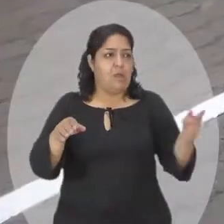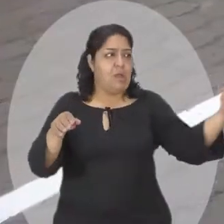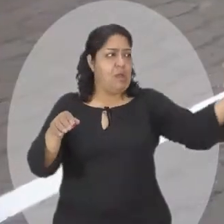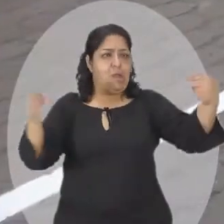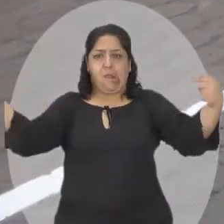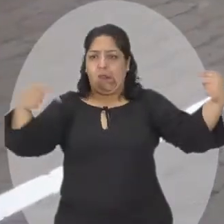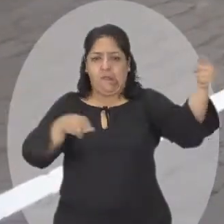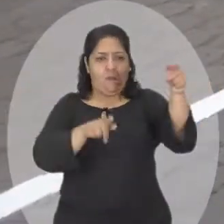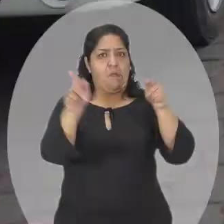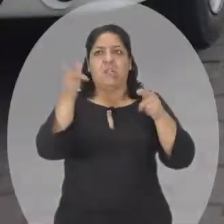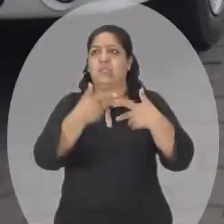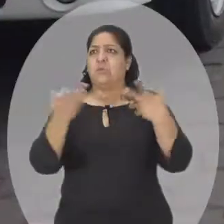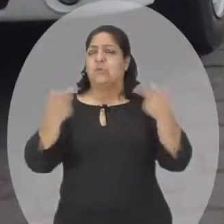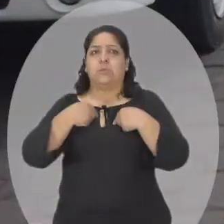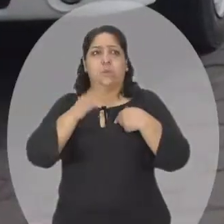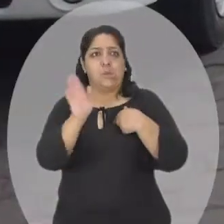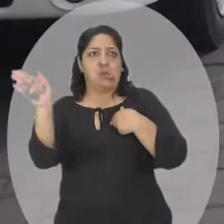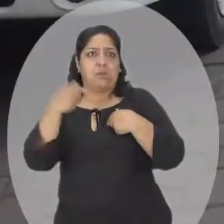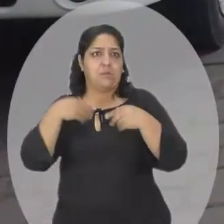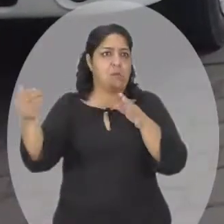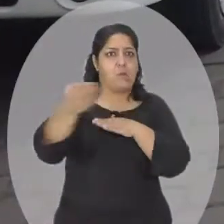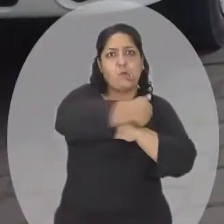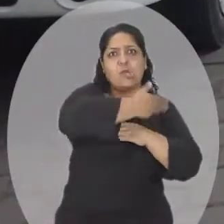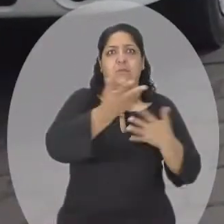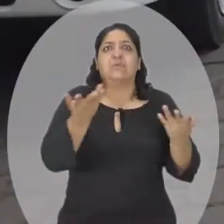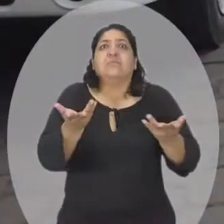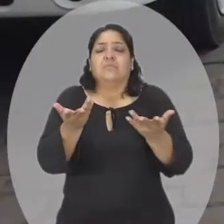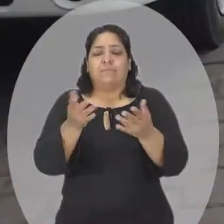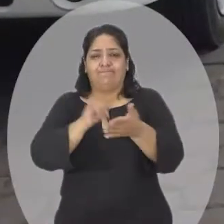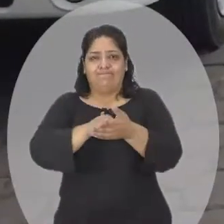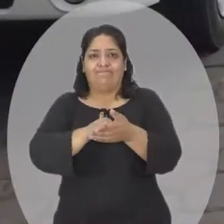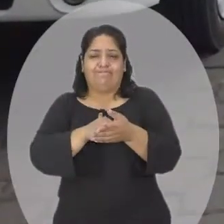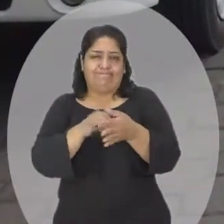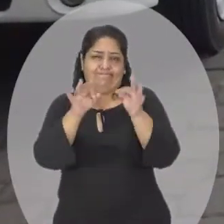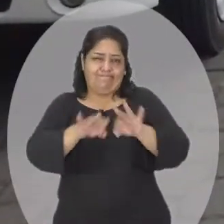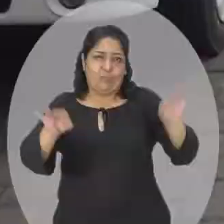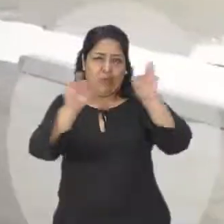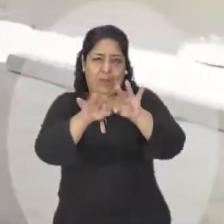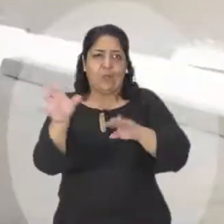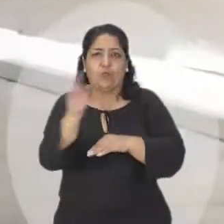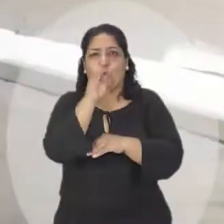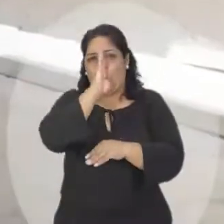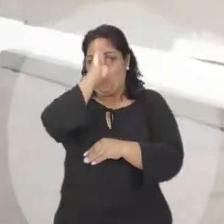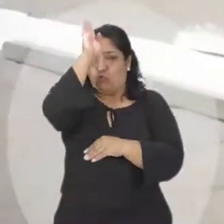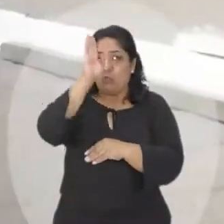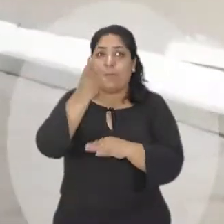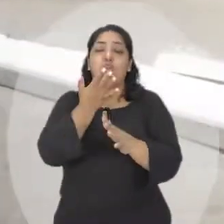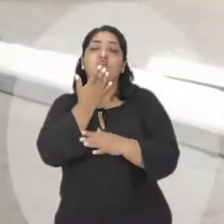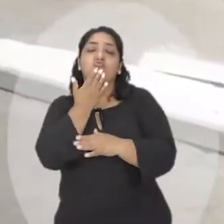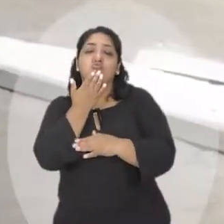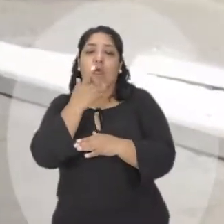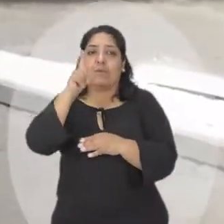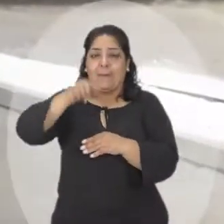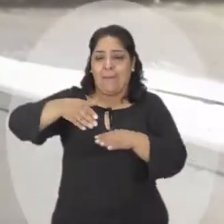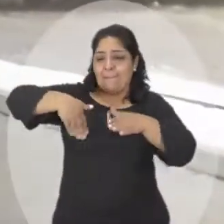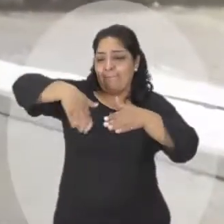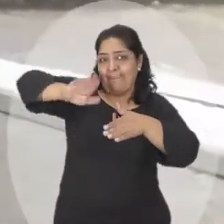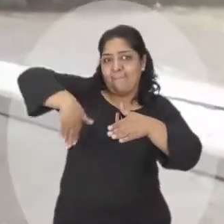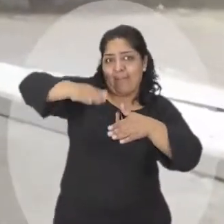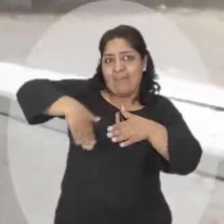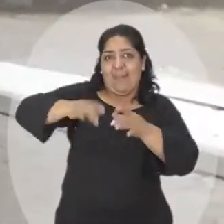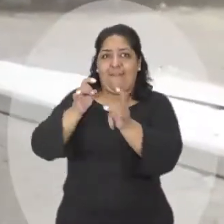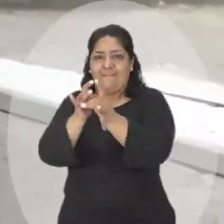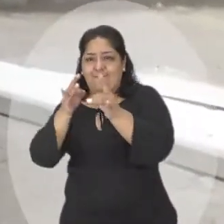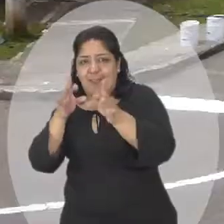desorden que él de pronto se va a encontrar con algún otro vehículo o con un motociclista que vaya en contravía. Así desde ya nos vamos acostumbrando a respetar